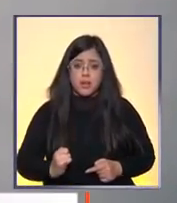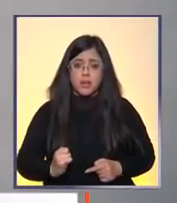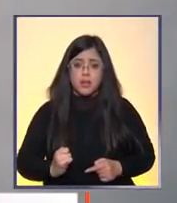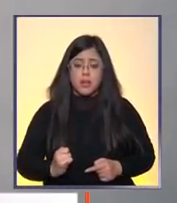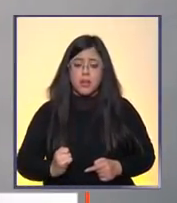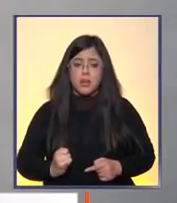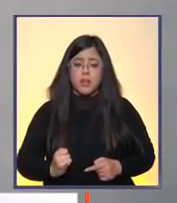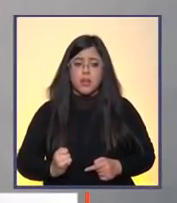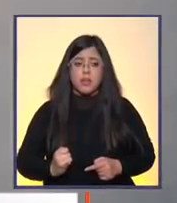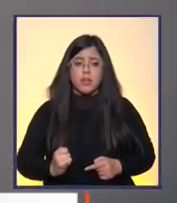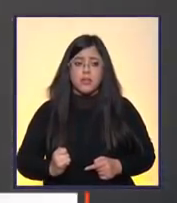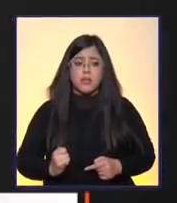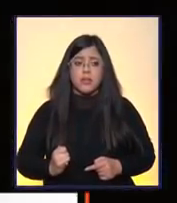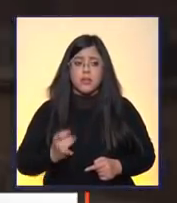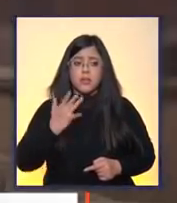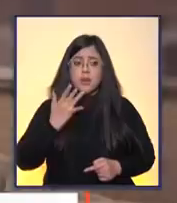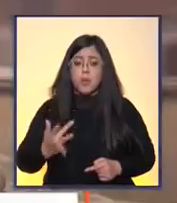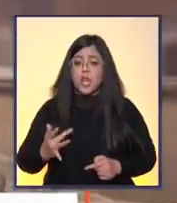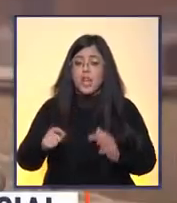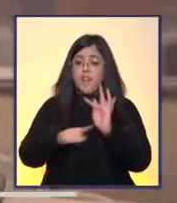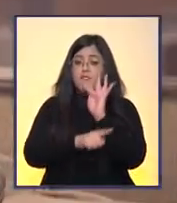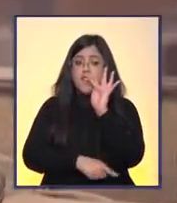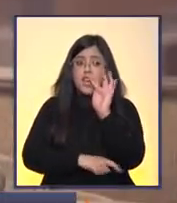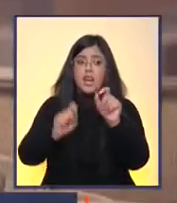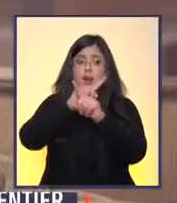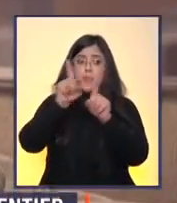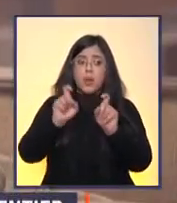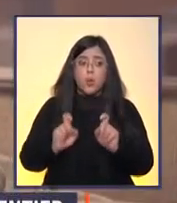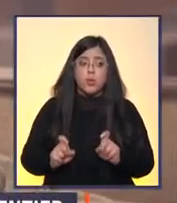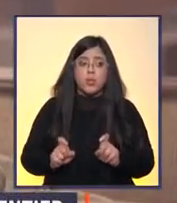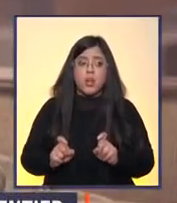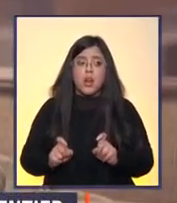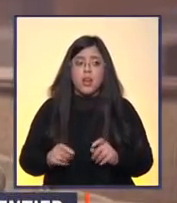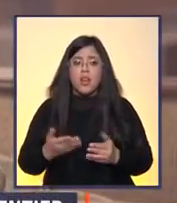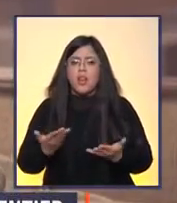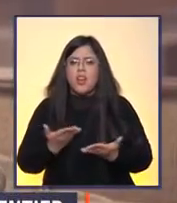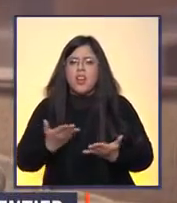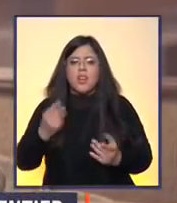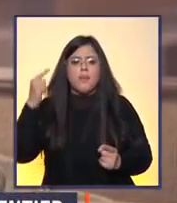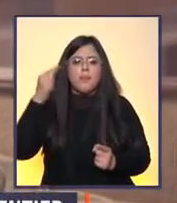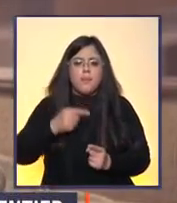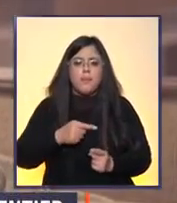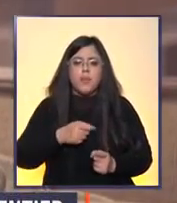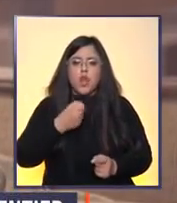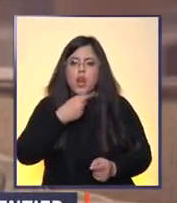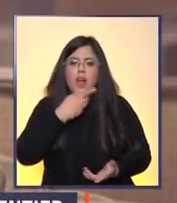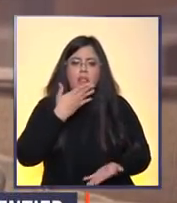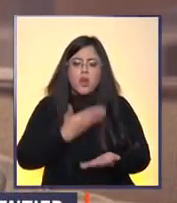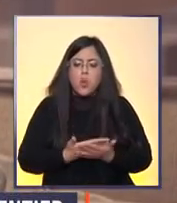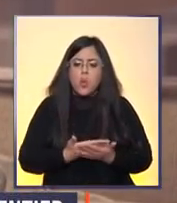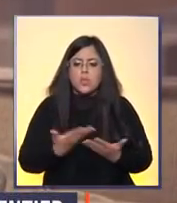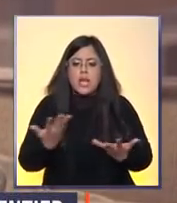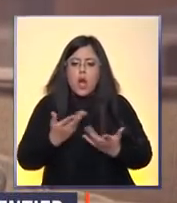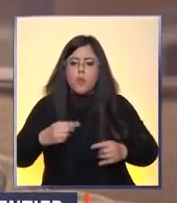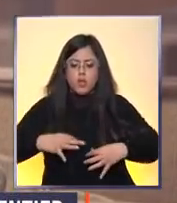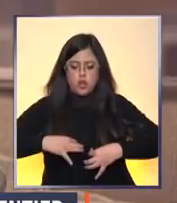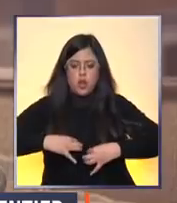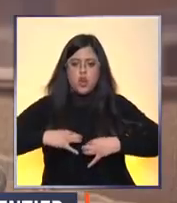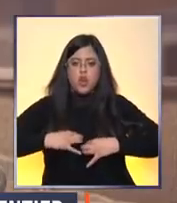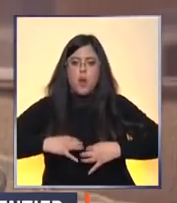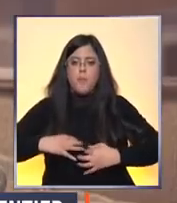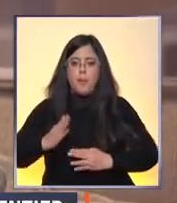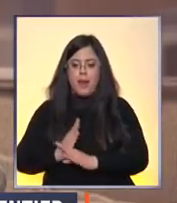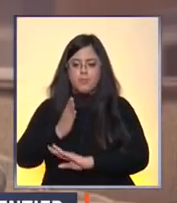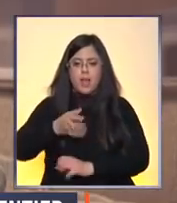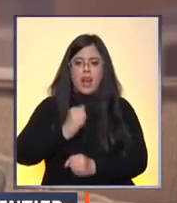Porque ella preguntaba qué quería ganar yo con esta denuncia. Me preguntaba cómo yo me vestía para ir a trabajar.